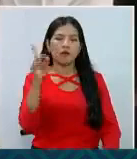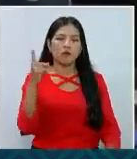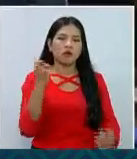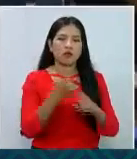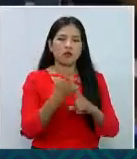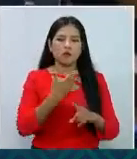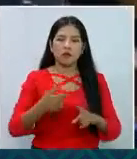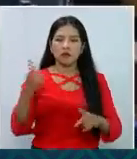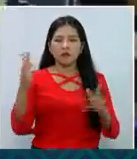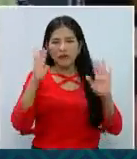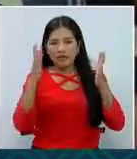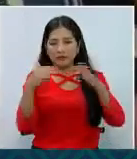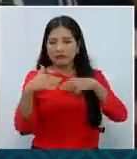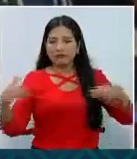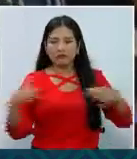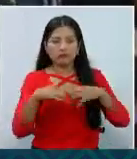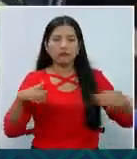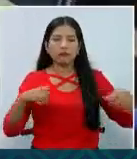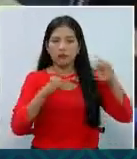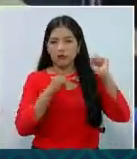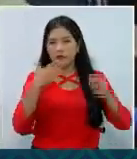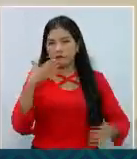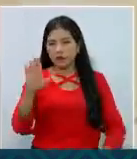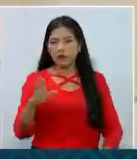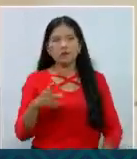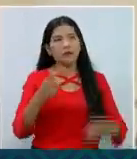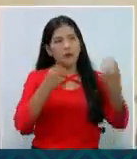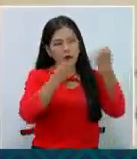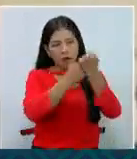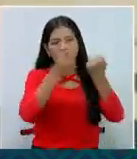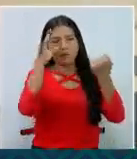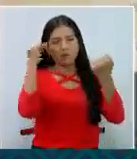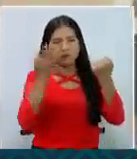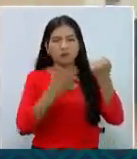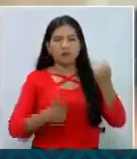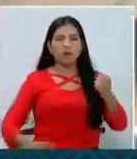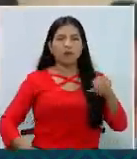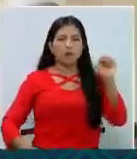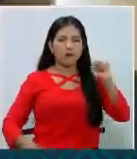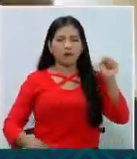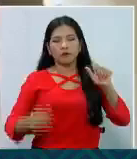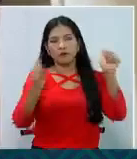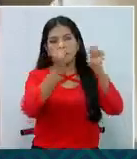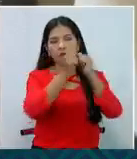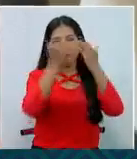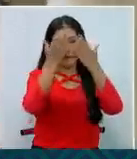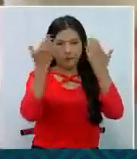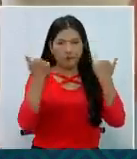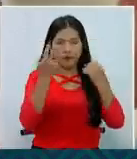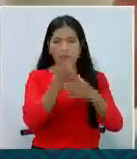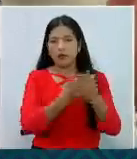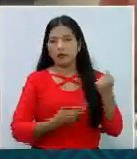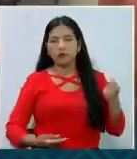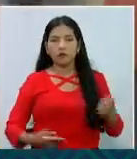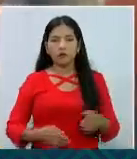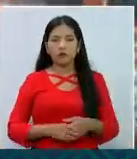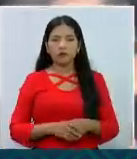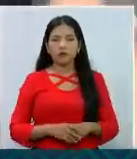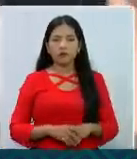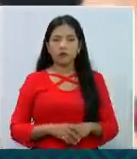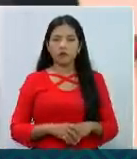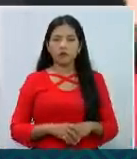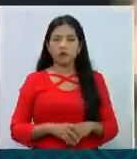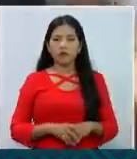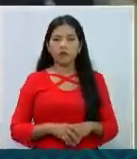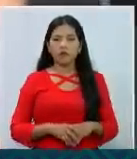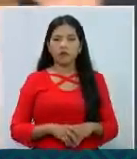divisionista. Ratifican su respaldo al presidente Luis Arce Catacora y a David Choquehuanca, vicepresidente del Estado Plurinacional de